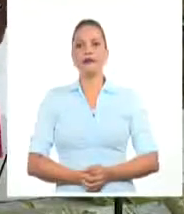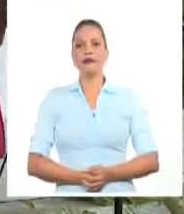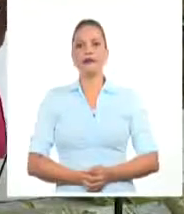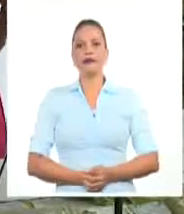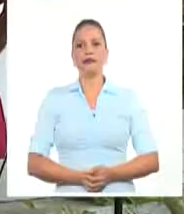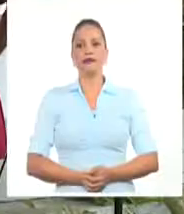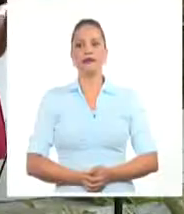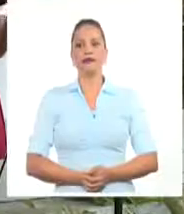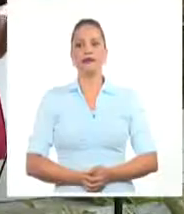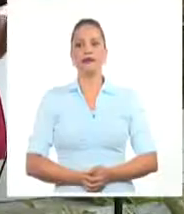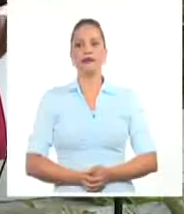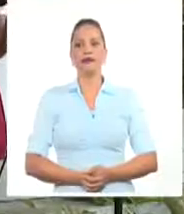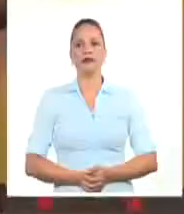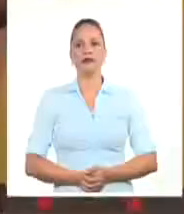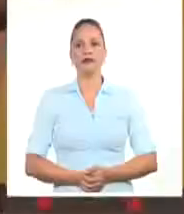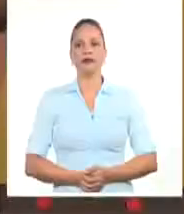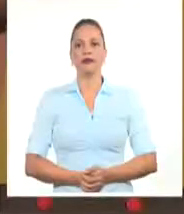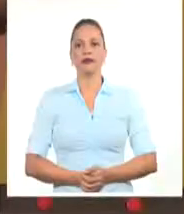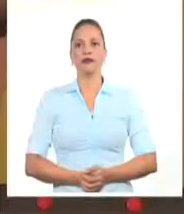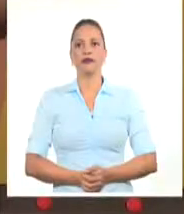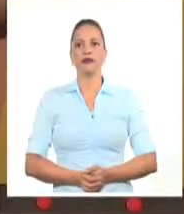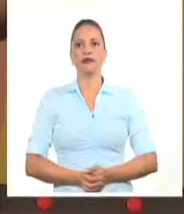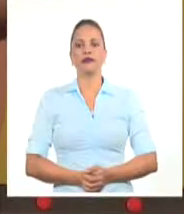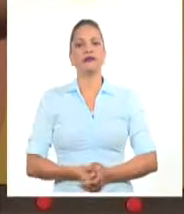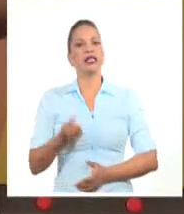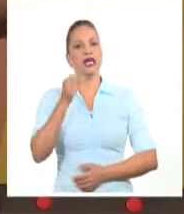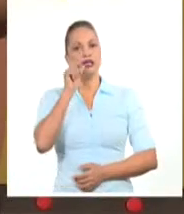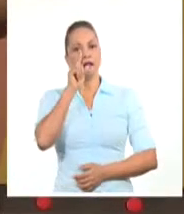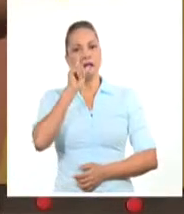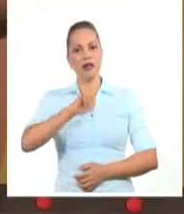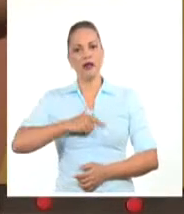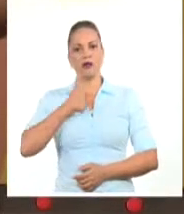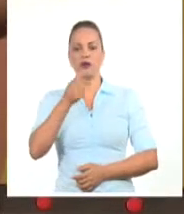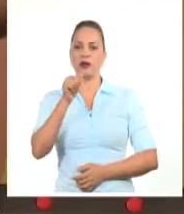Cubana. Y así me despido por hoy. Muy buenas tardes.